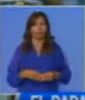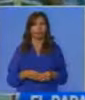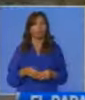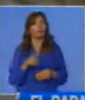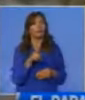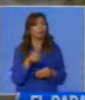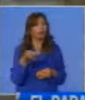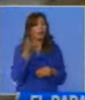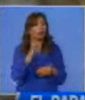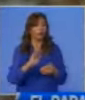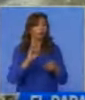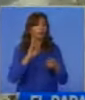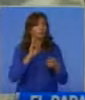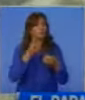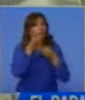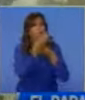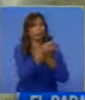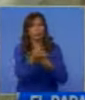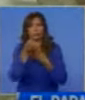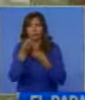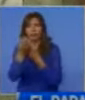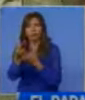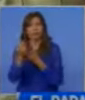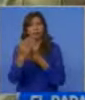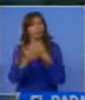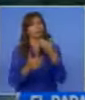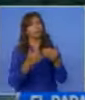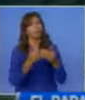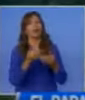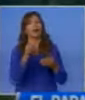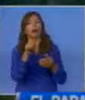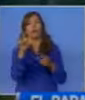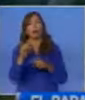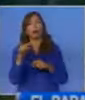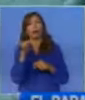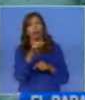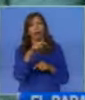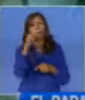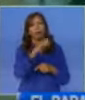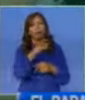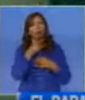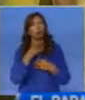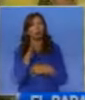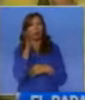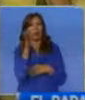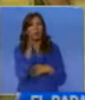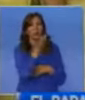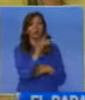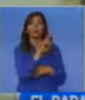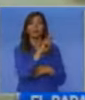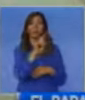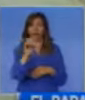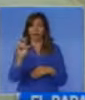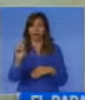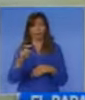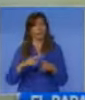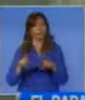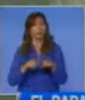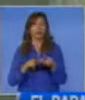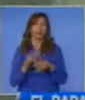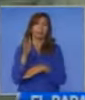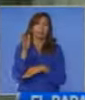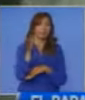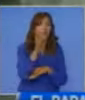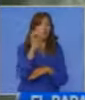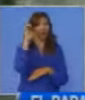traspasó fronteras para recibir el título del Papa Viajero. Fueron más de 100 visitas por Europa, Asia y África.